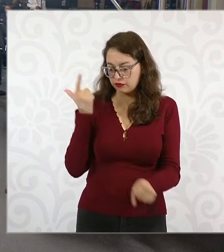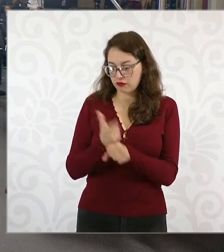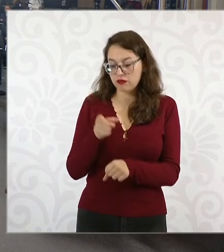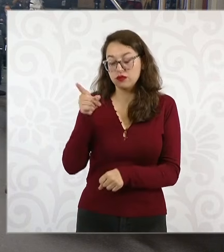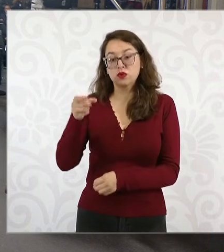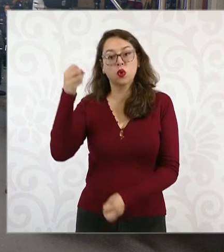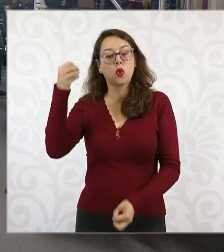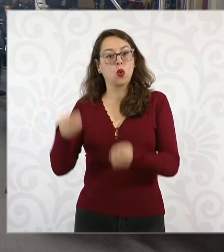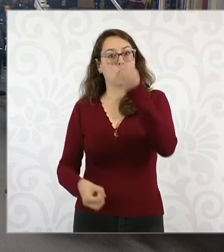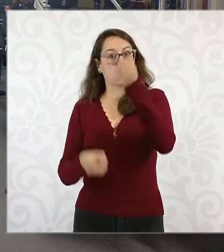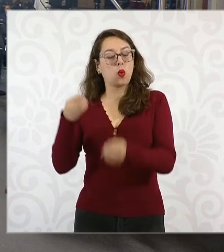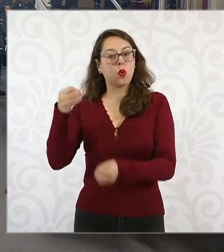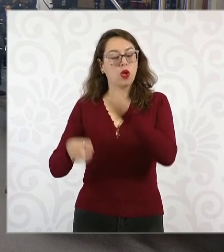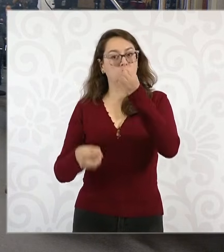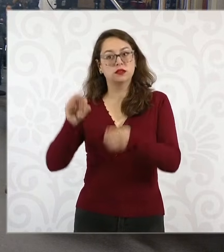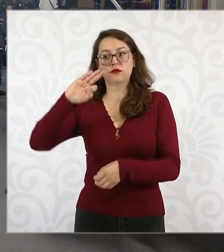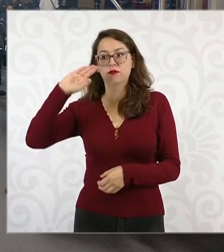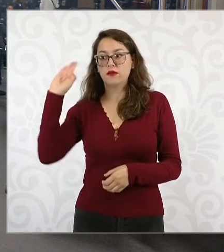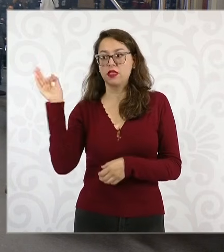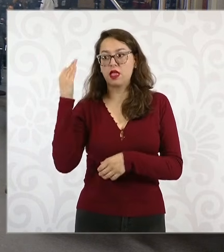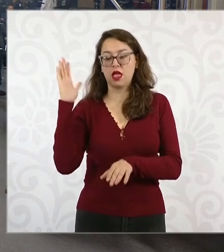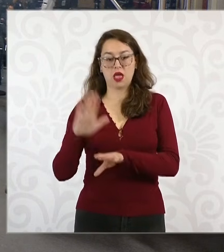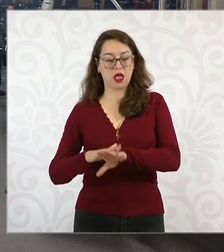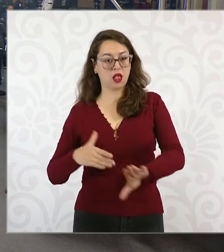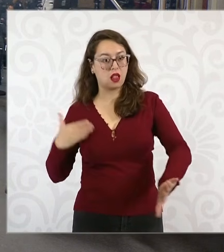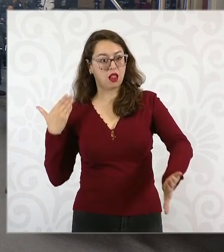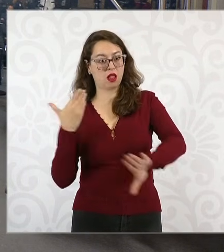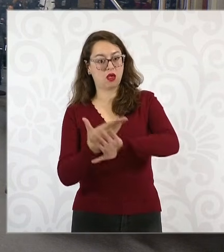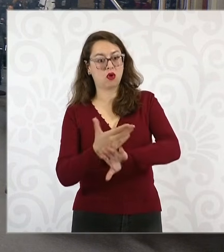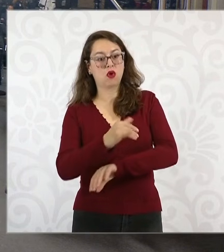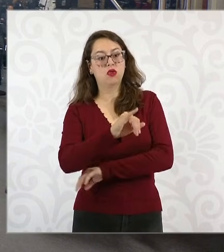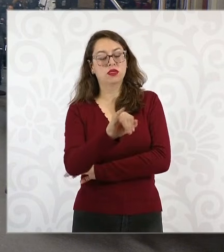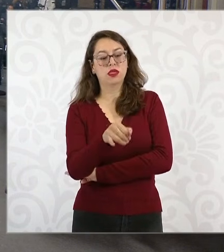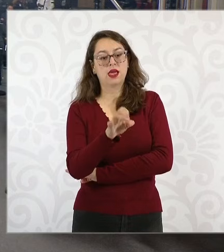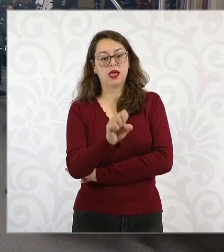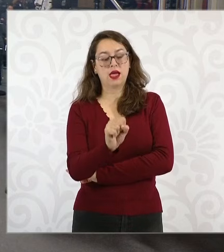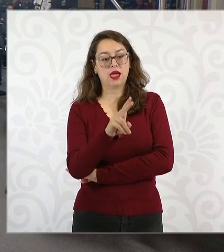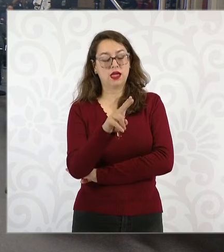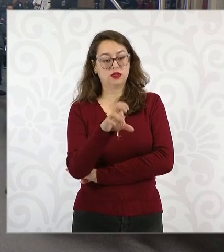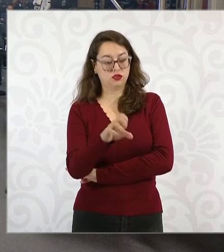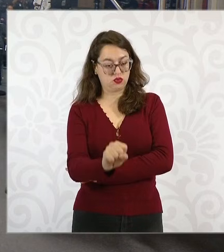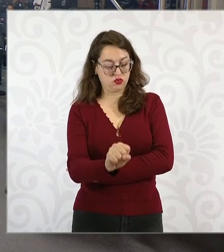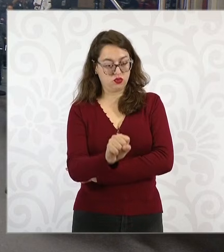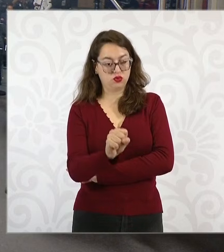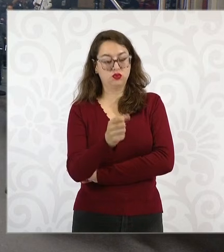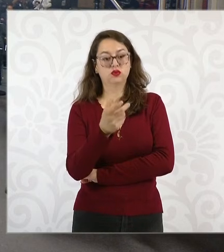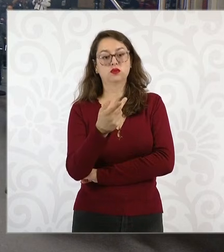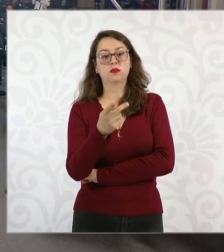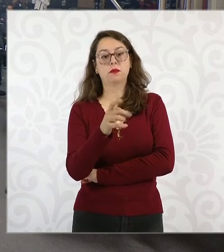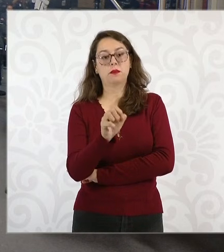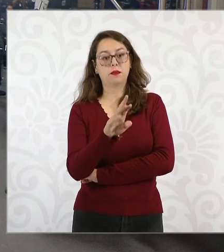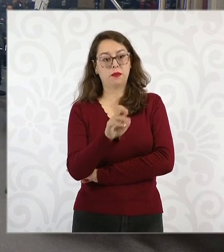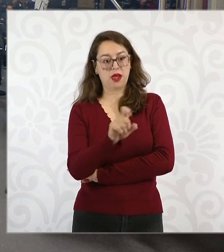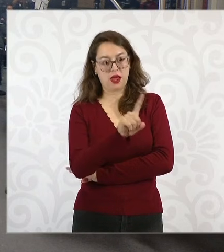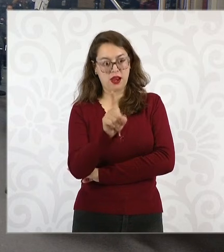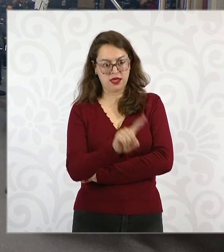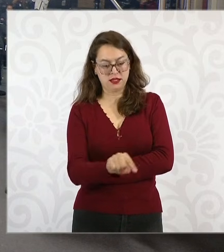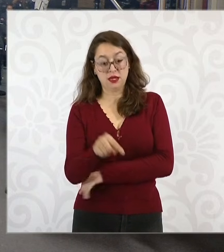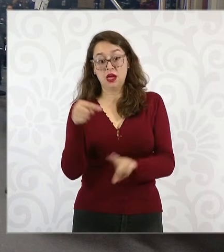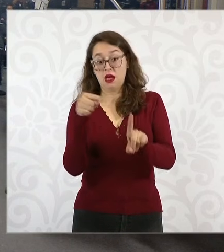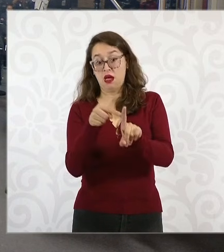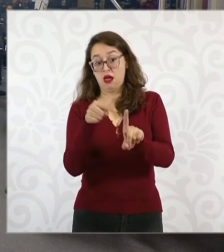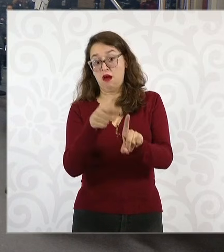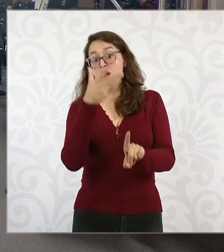federal, vinculación a proceso contra Jesús Gabriel Pérez Rodríguez. Él está acusado de un presunto desvío